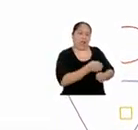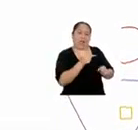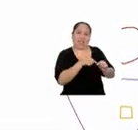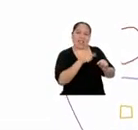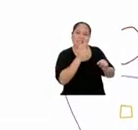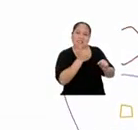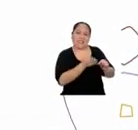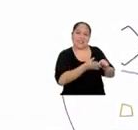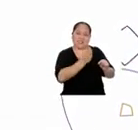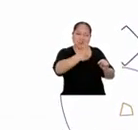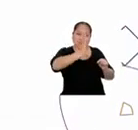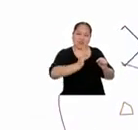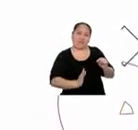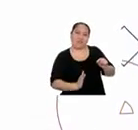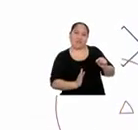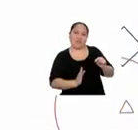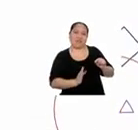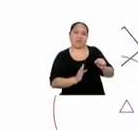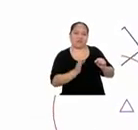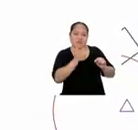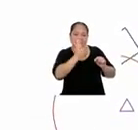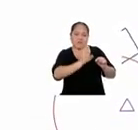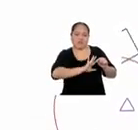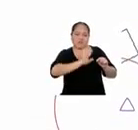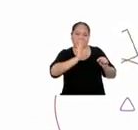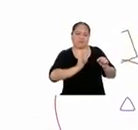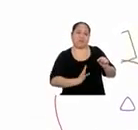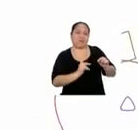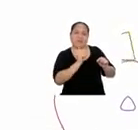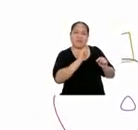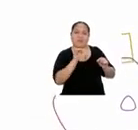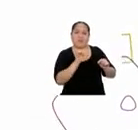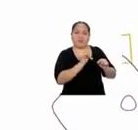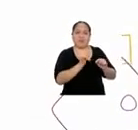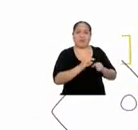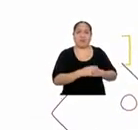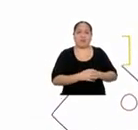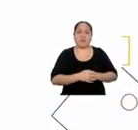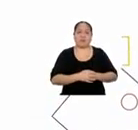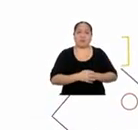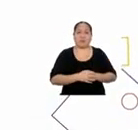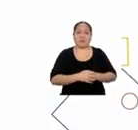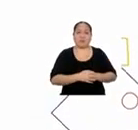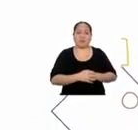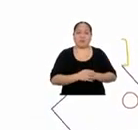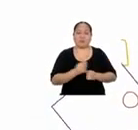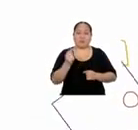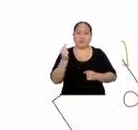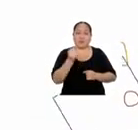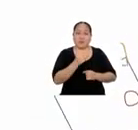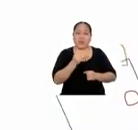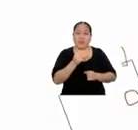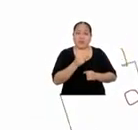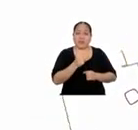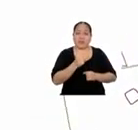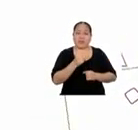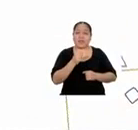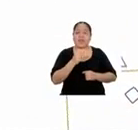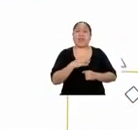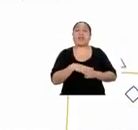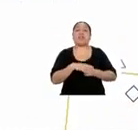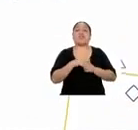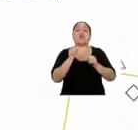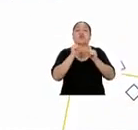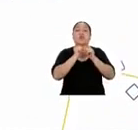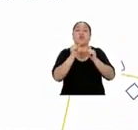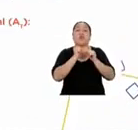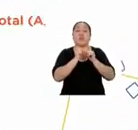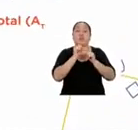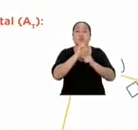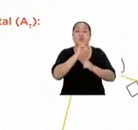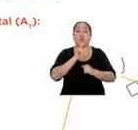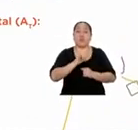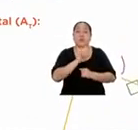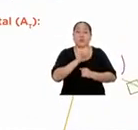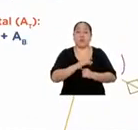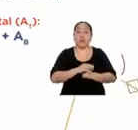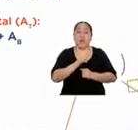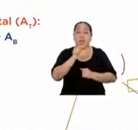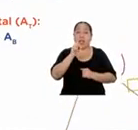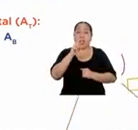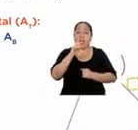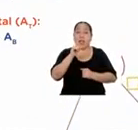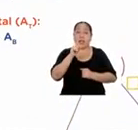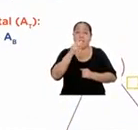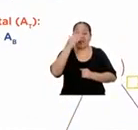base y los lados de su base no son iguales. Entonces, las fórmulas que utilizaremos para determinar sus áreas y